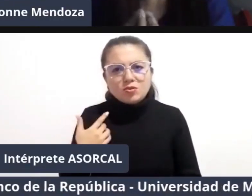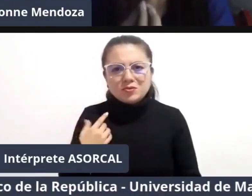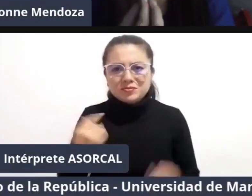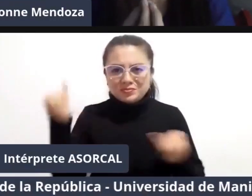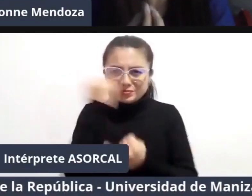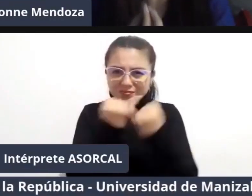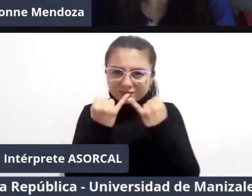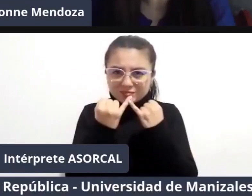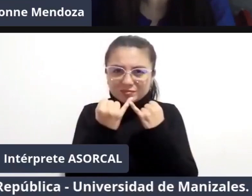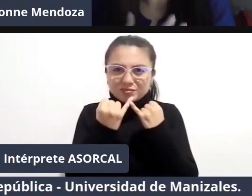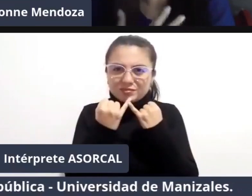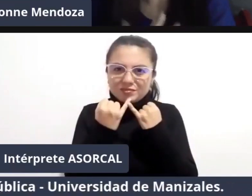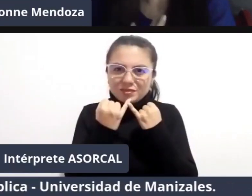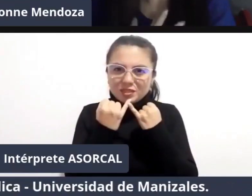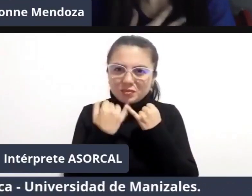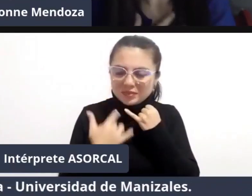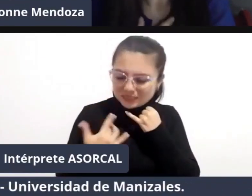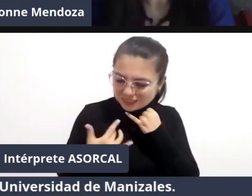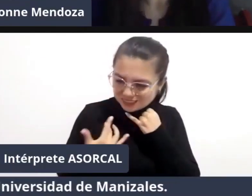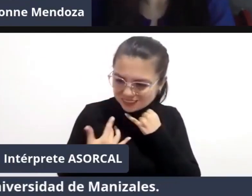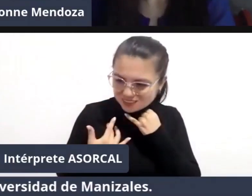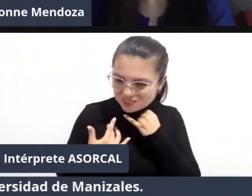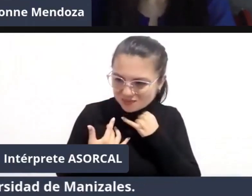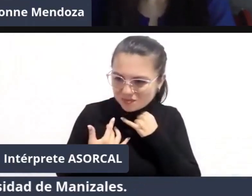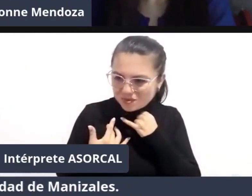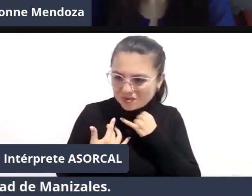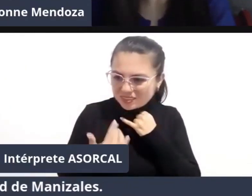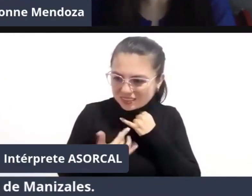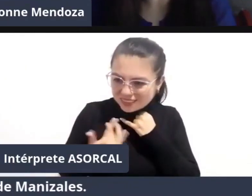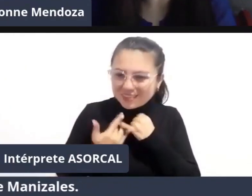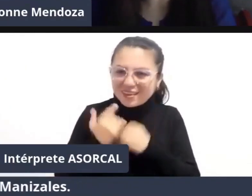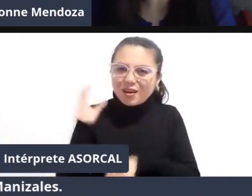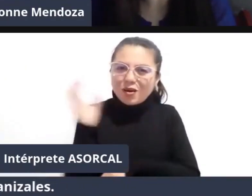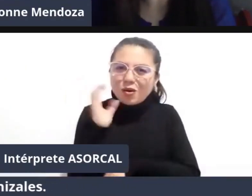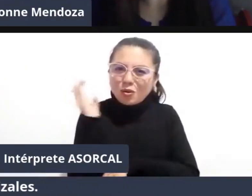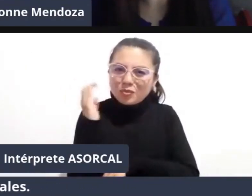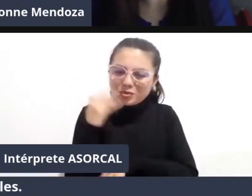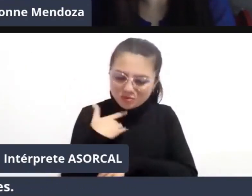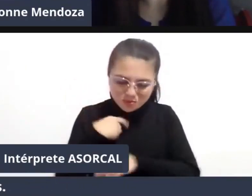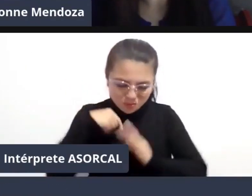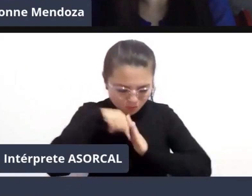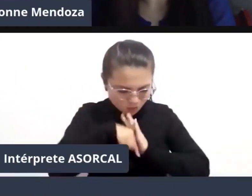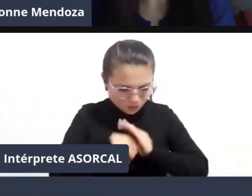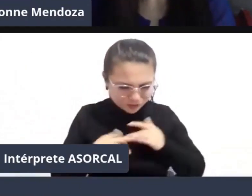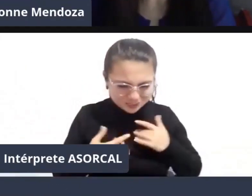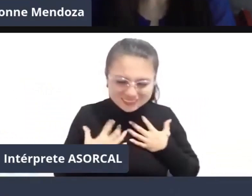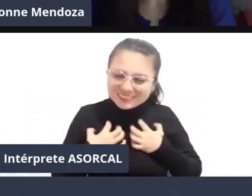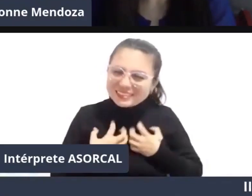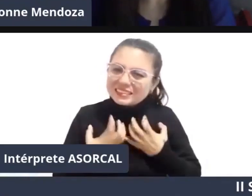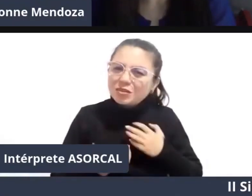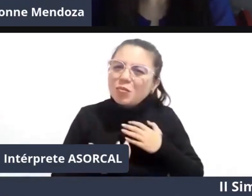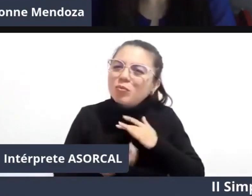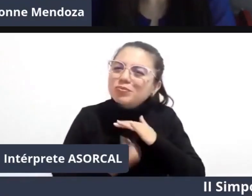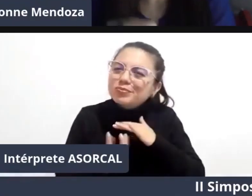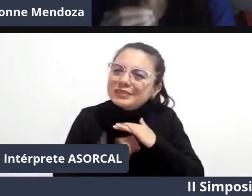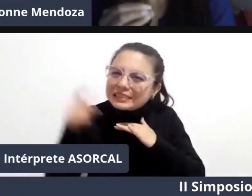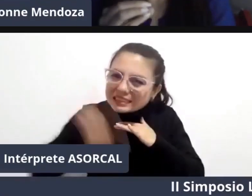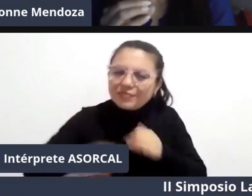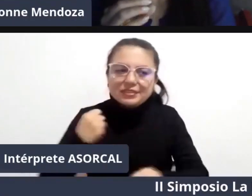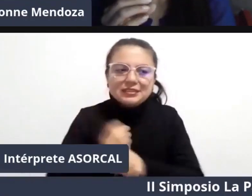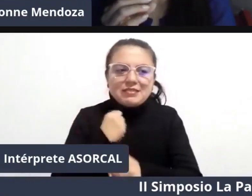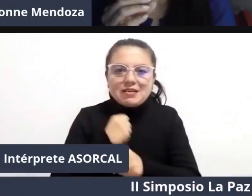de nuestro sentir colombiano sabemos que tenemos que trabajar profundamente en ello, porque muchas veces